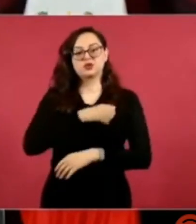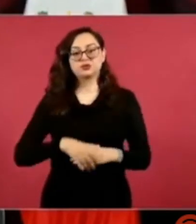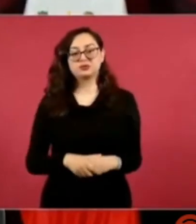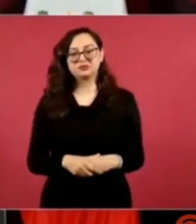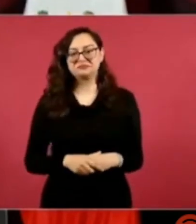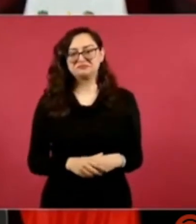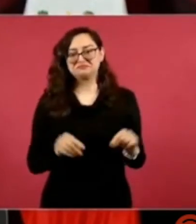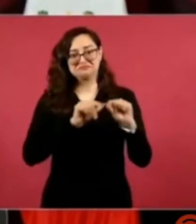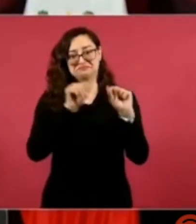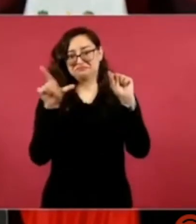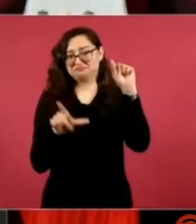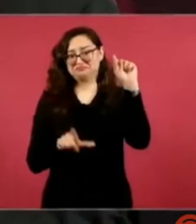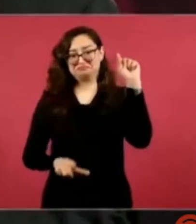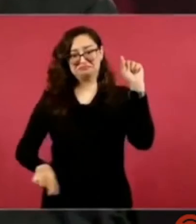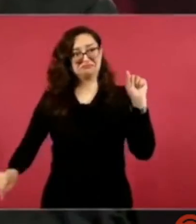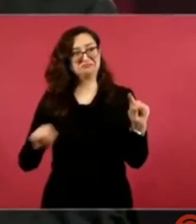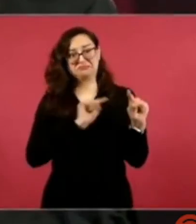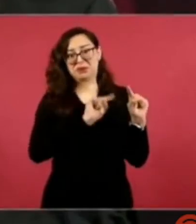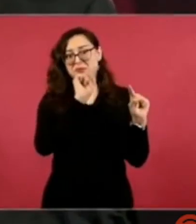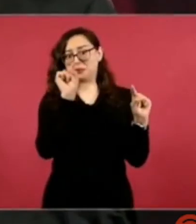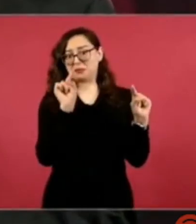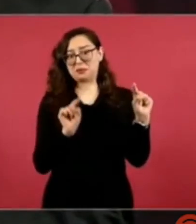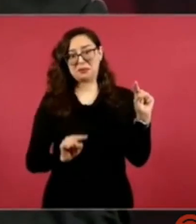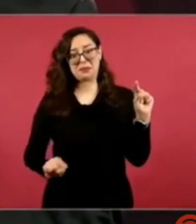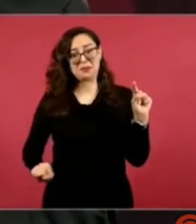lados. Entonces,